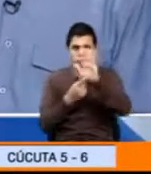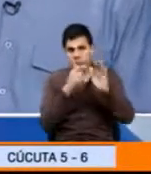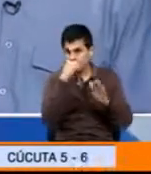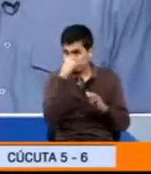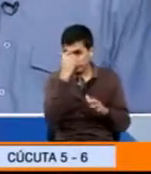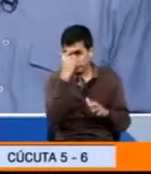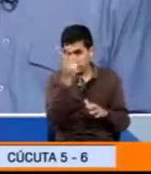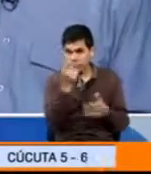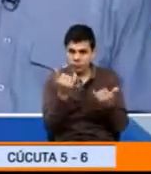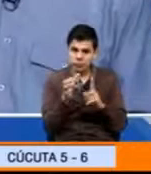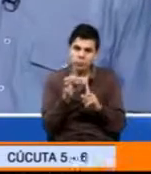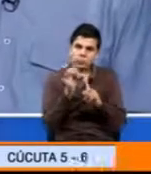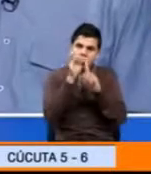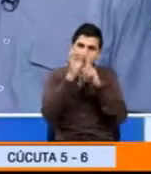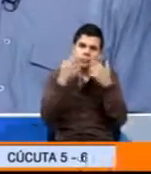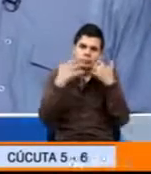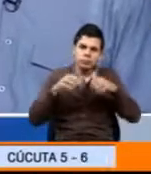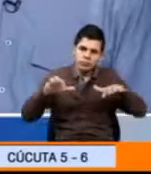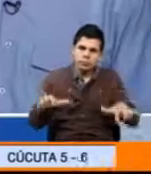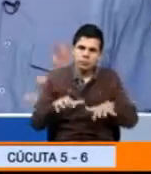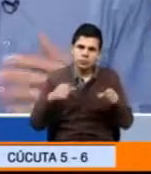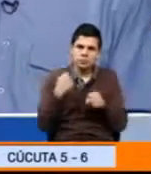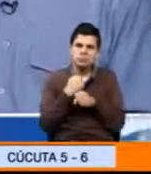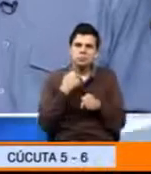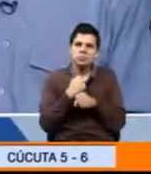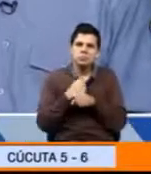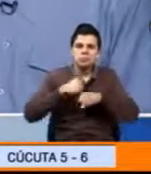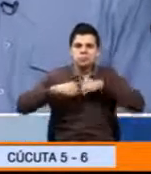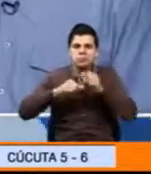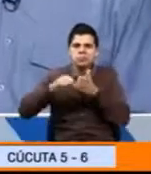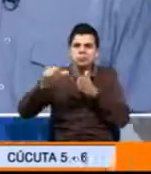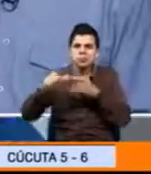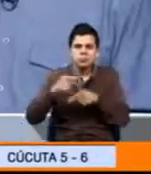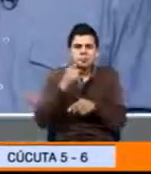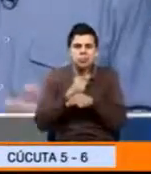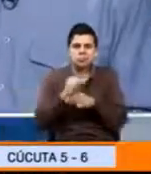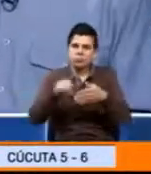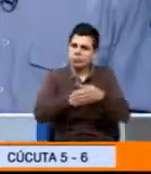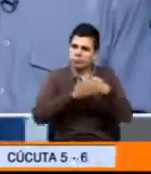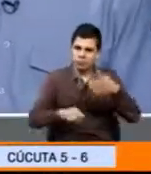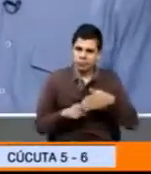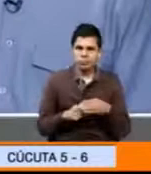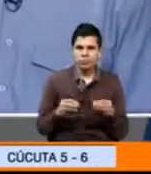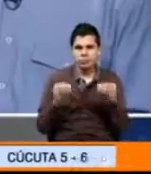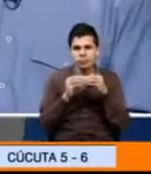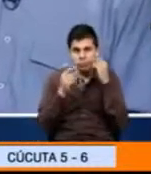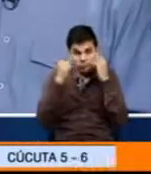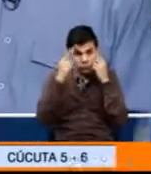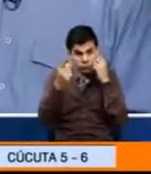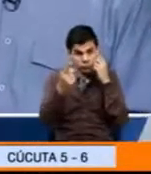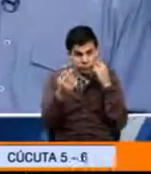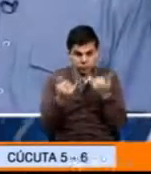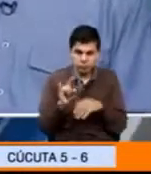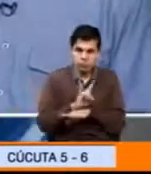las actividades al interior de las áreas protegidas, las actividades directas están prohibidas y que atender el tema del